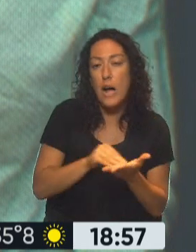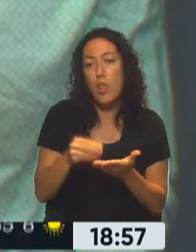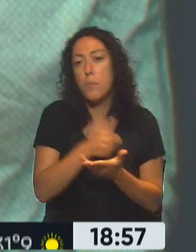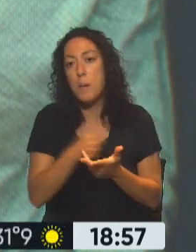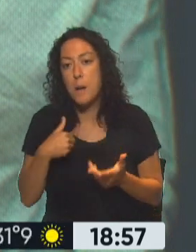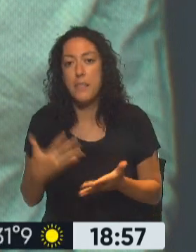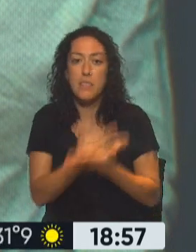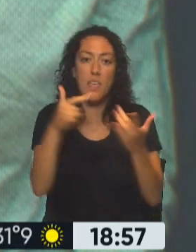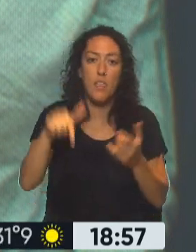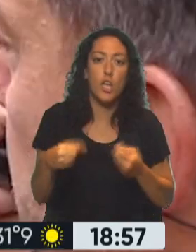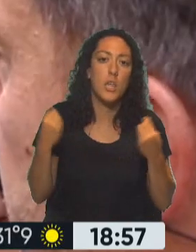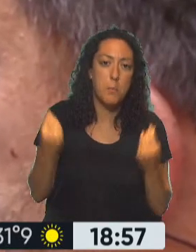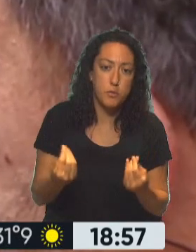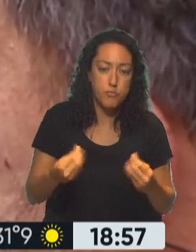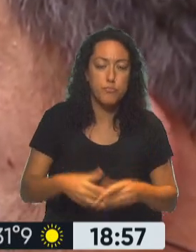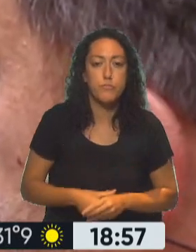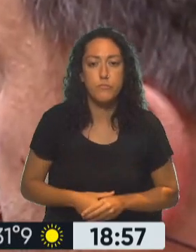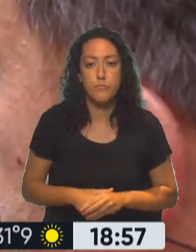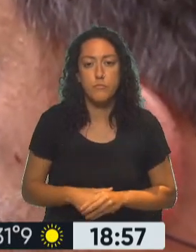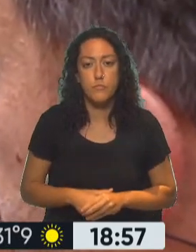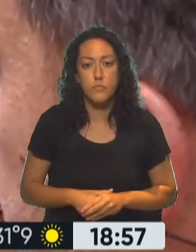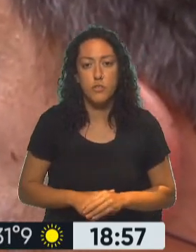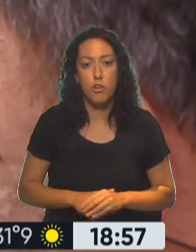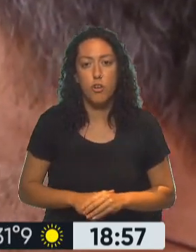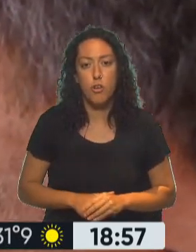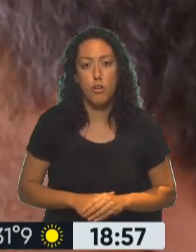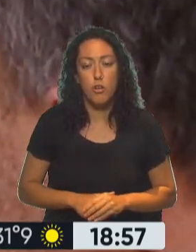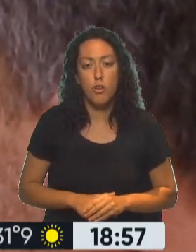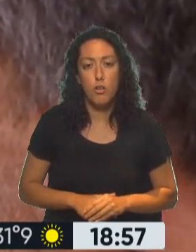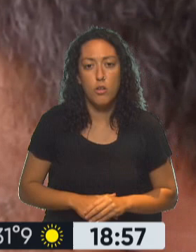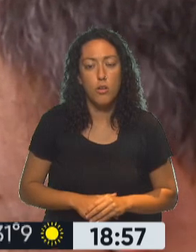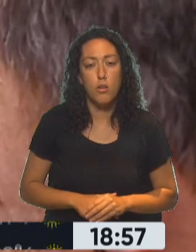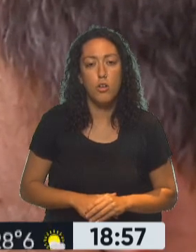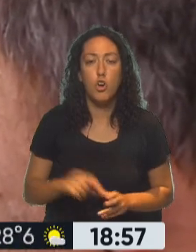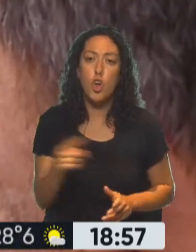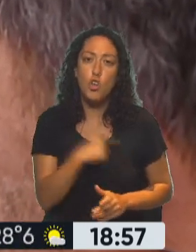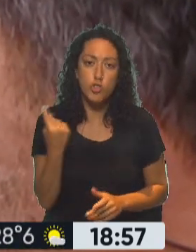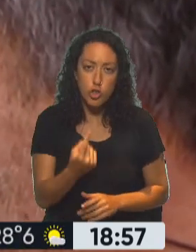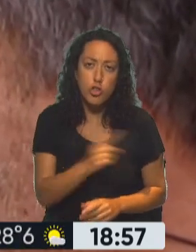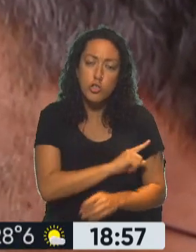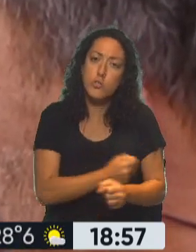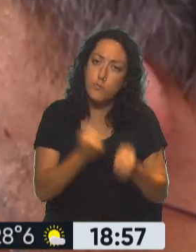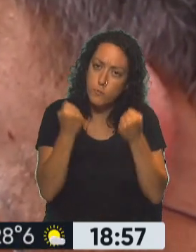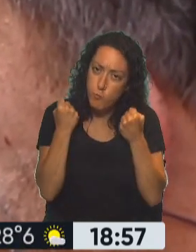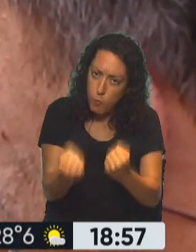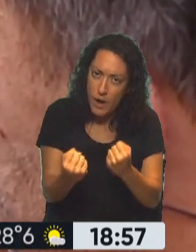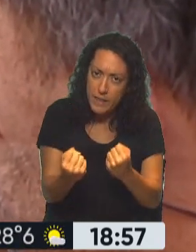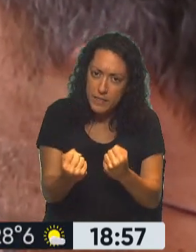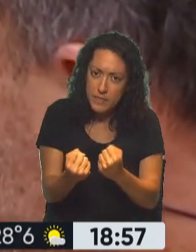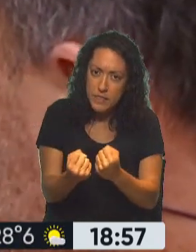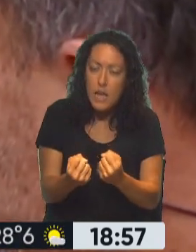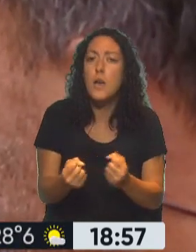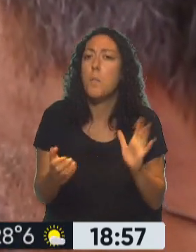pasó en el día de hoy. Dale. Nosotros estamos fuertes y con la prueba sobre la